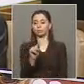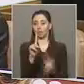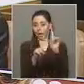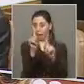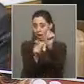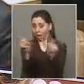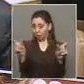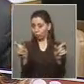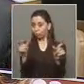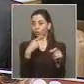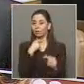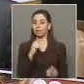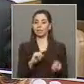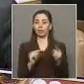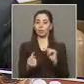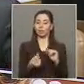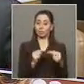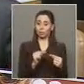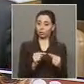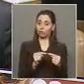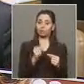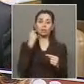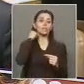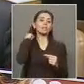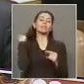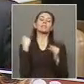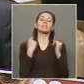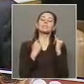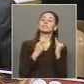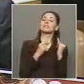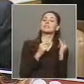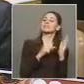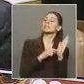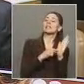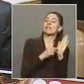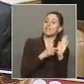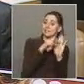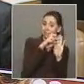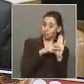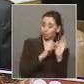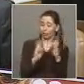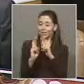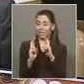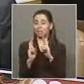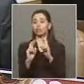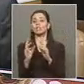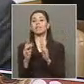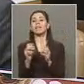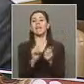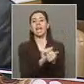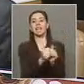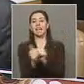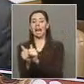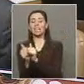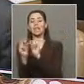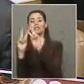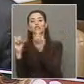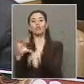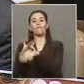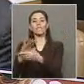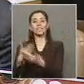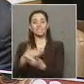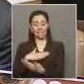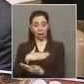Algunos han querido radicar el debate en si lo que está en juego es si las carreras del área de la salud se dictan en instituciones acreditadas o